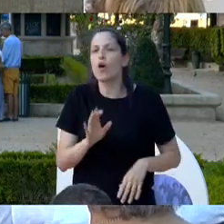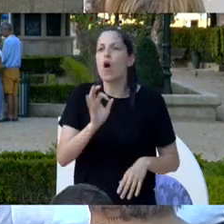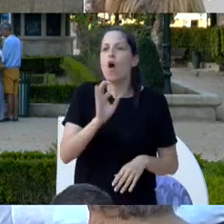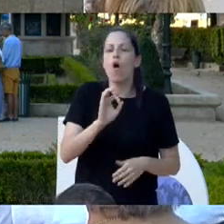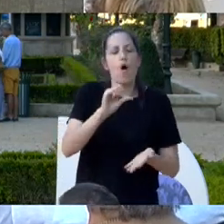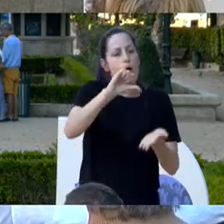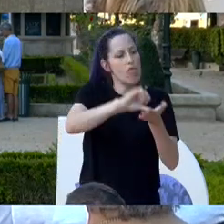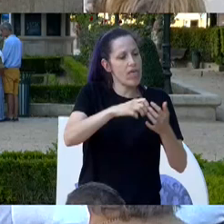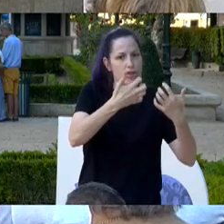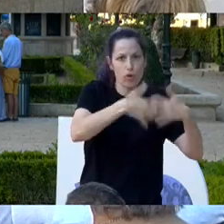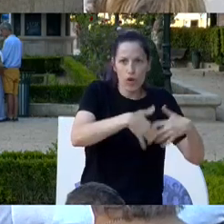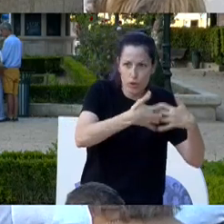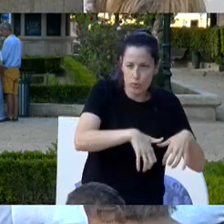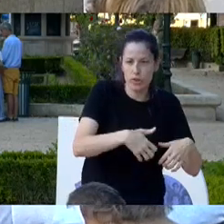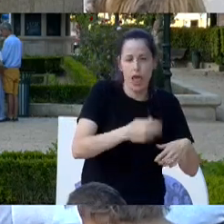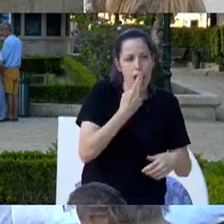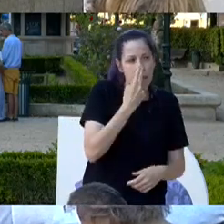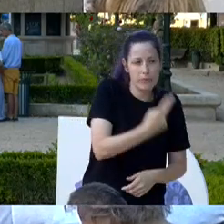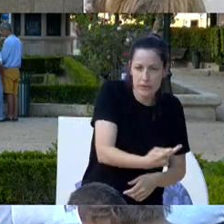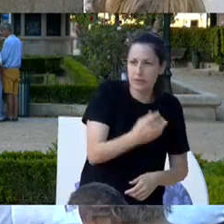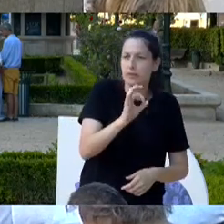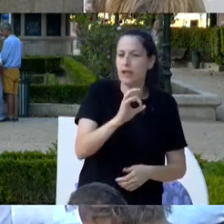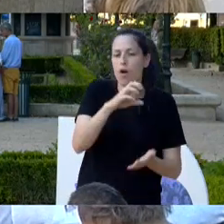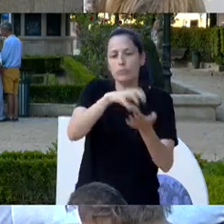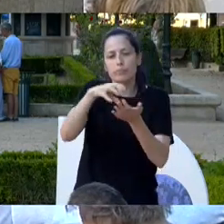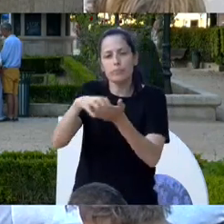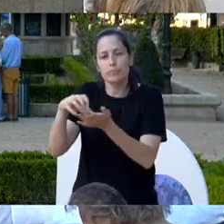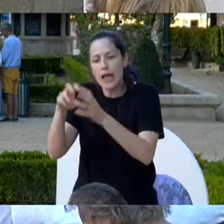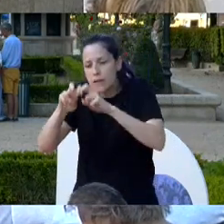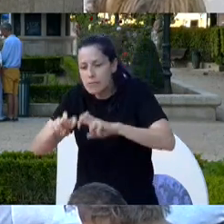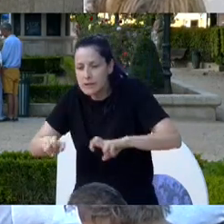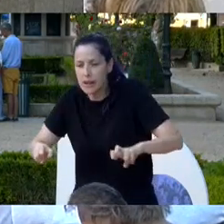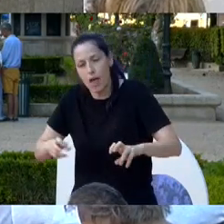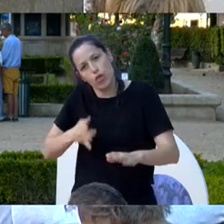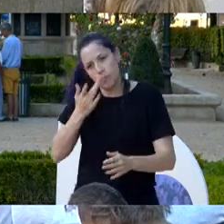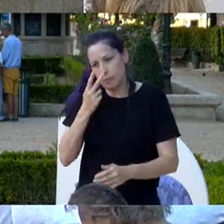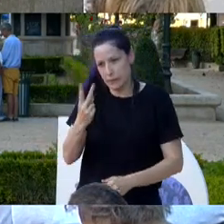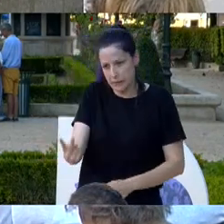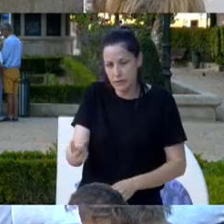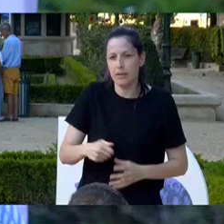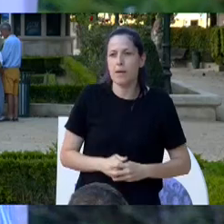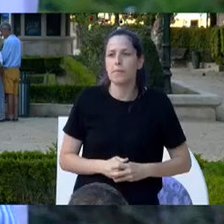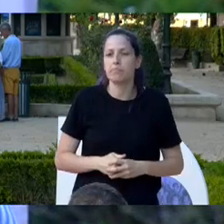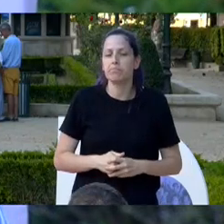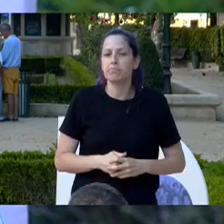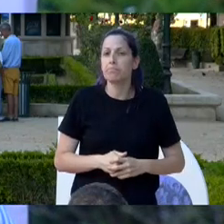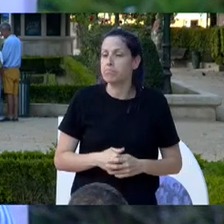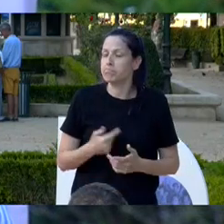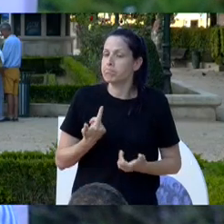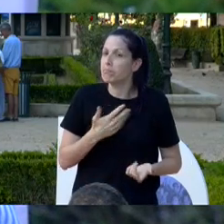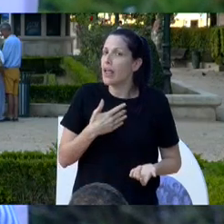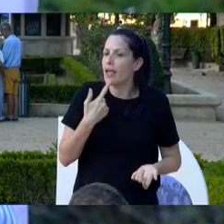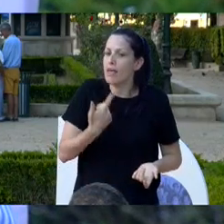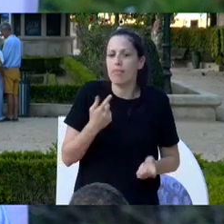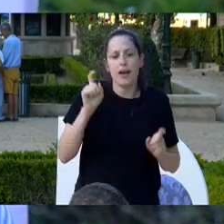centros industriales, a fábricas, a centros de investigación, como a visión biolóxica, é dicir, que ela procura